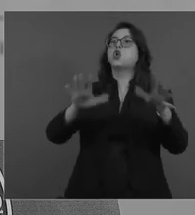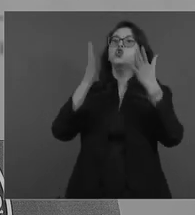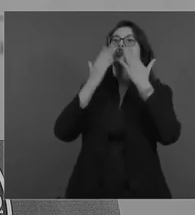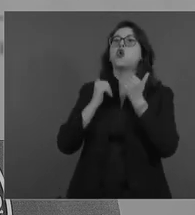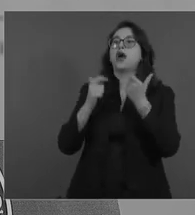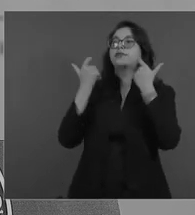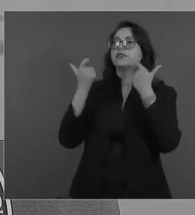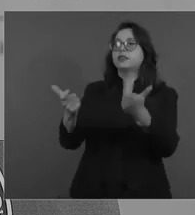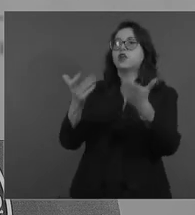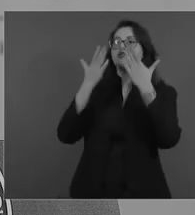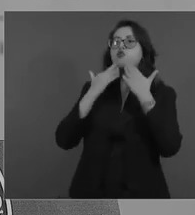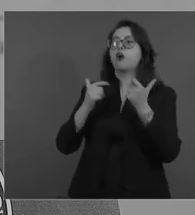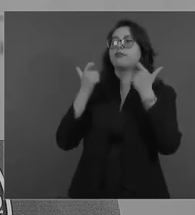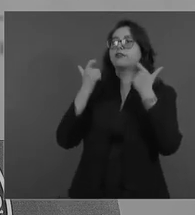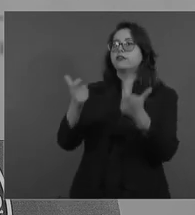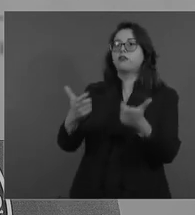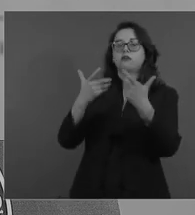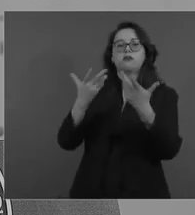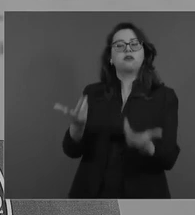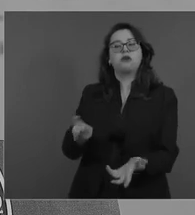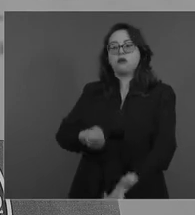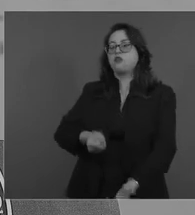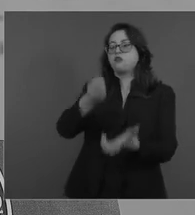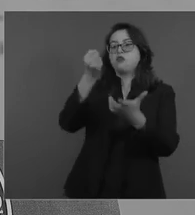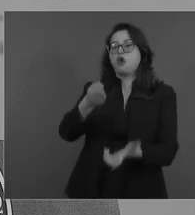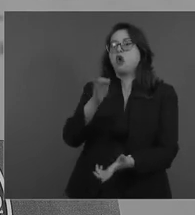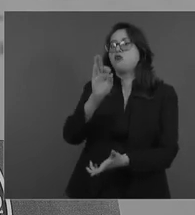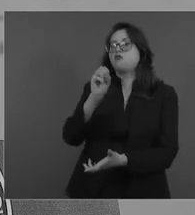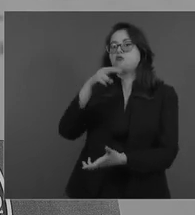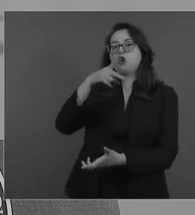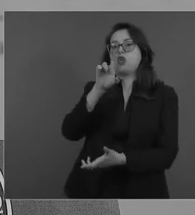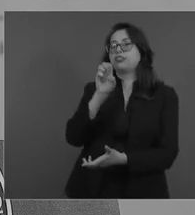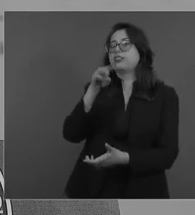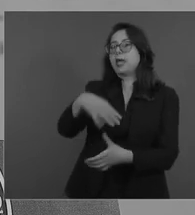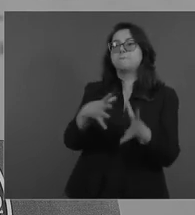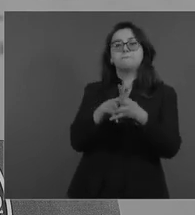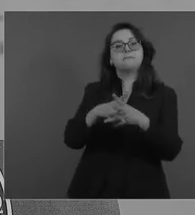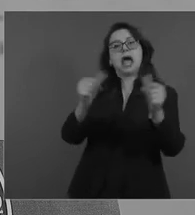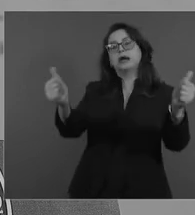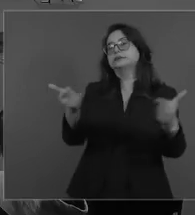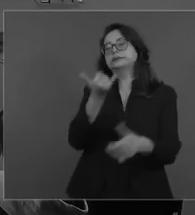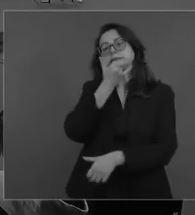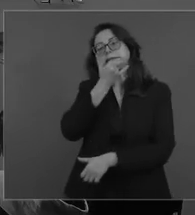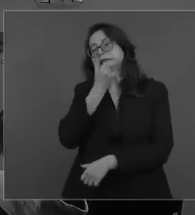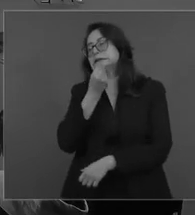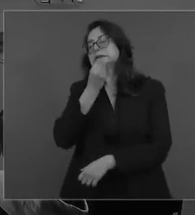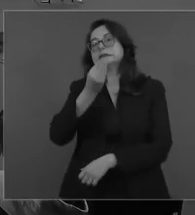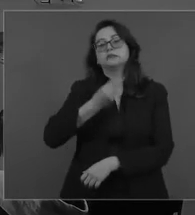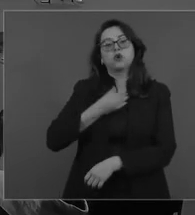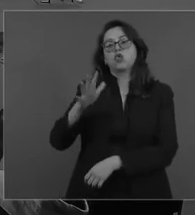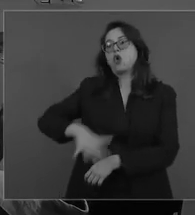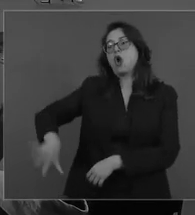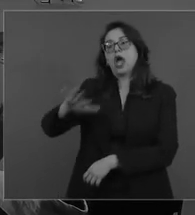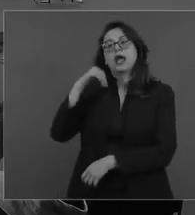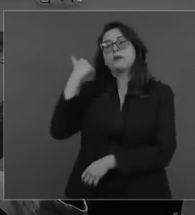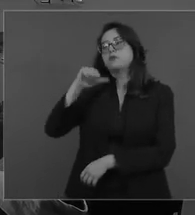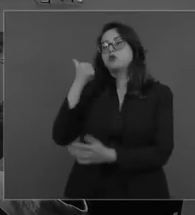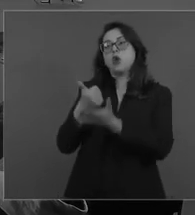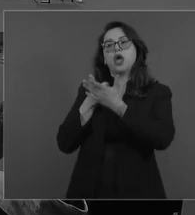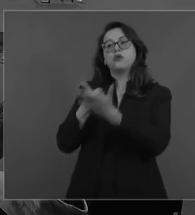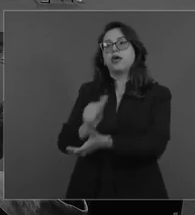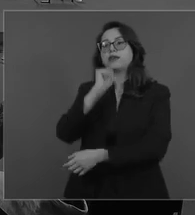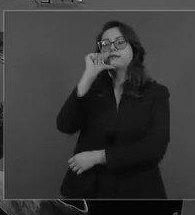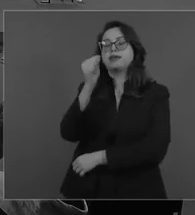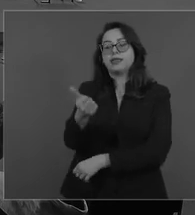la supuesta de que el Fonde y la falta de recursos para Acapulco era una verdad,